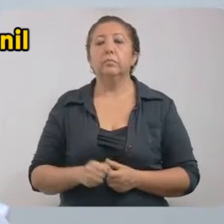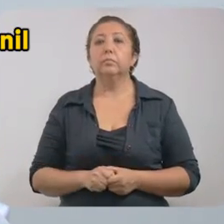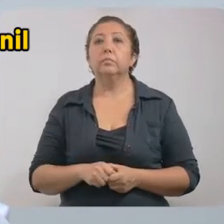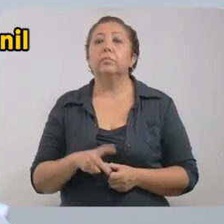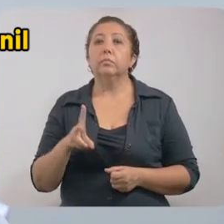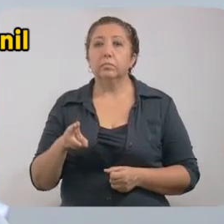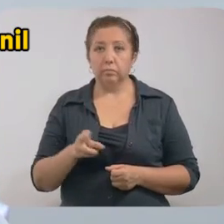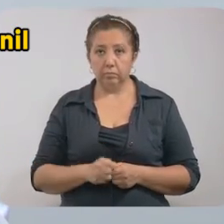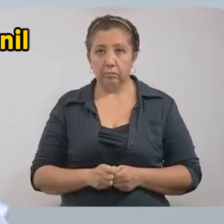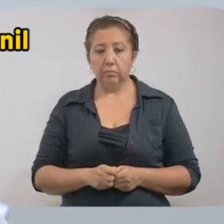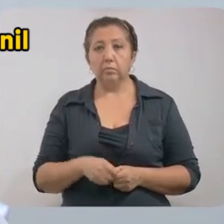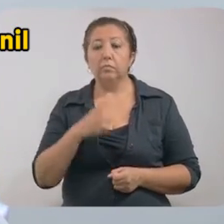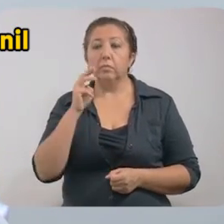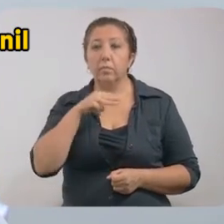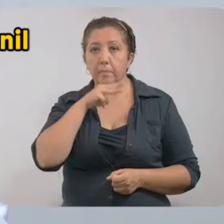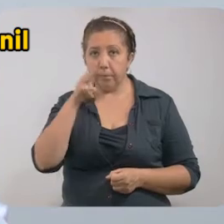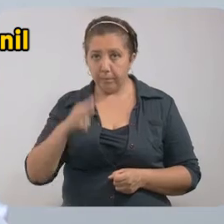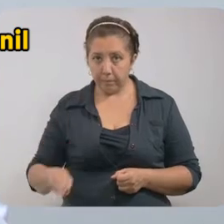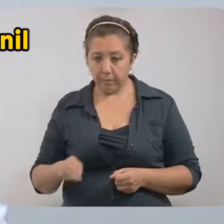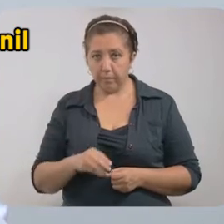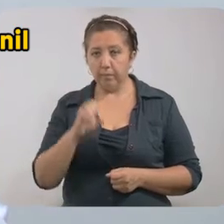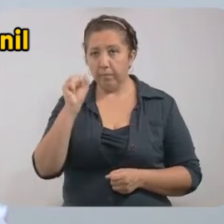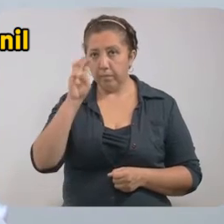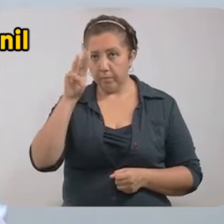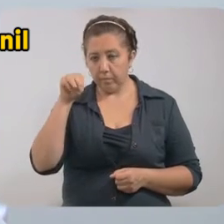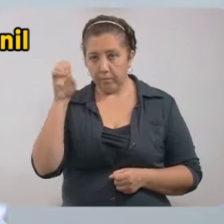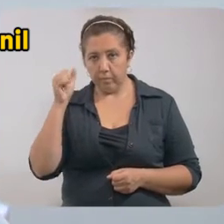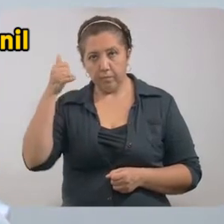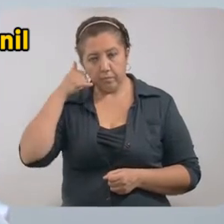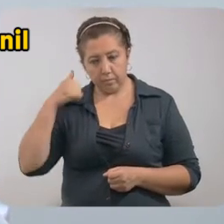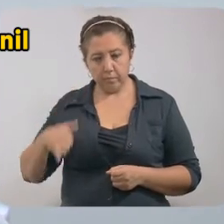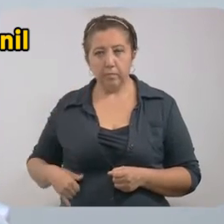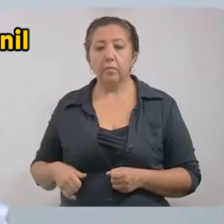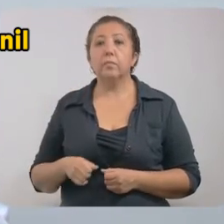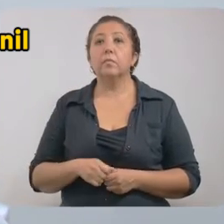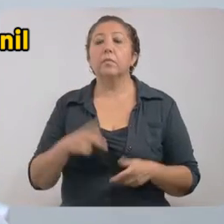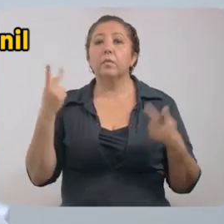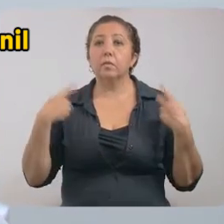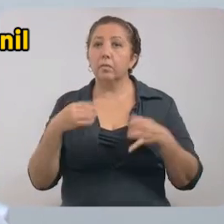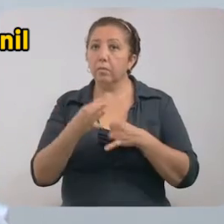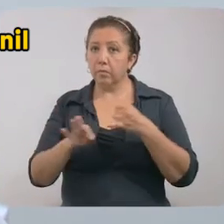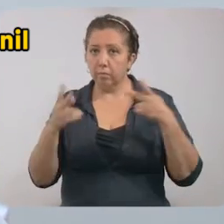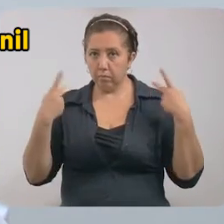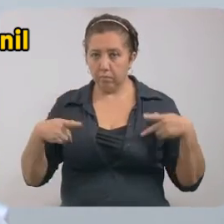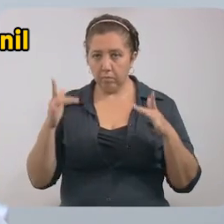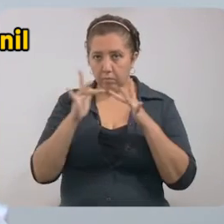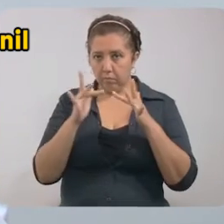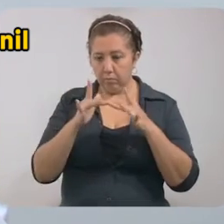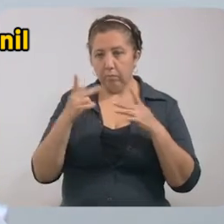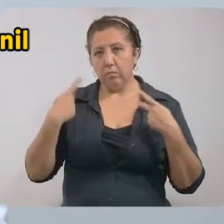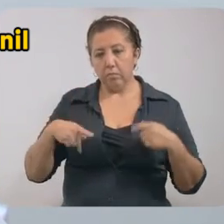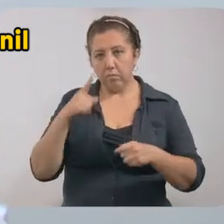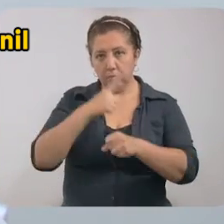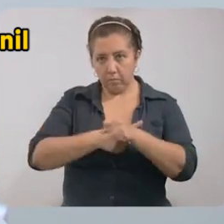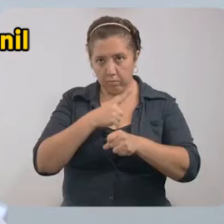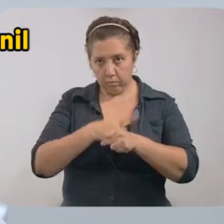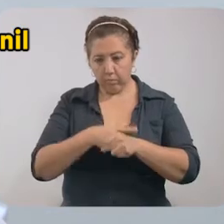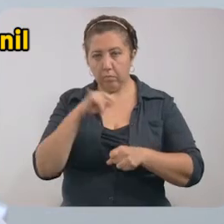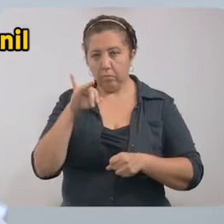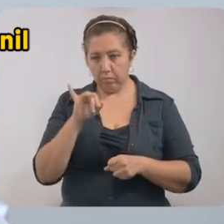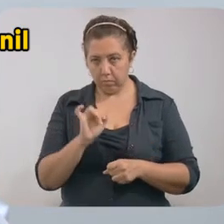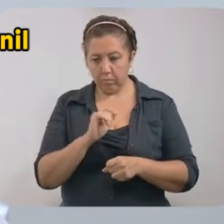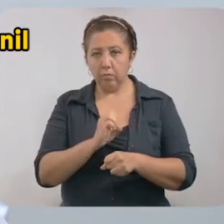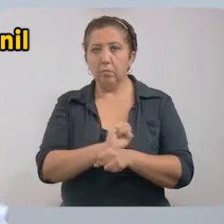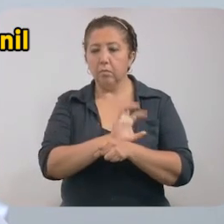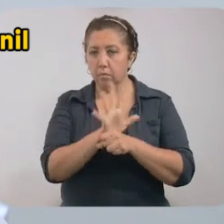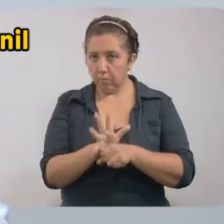implementación de un sistema de rastreo oportuno vía mensajes SMS y llamadas telefónicas a los últimos contactos de las personas que al ser